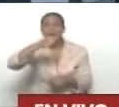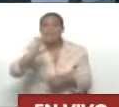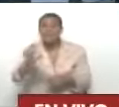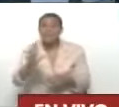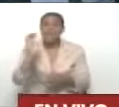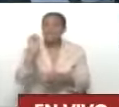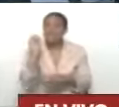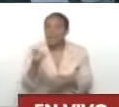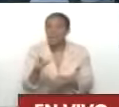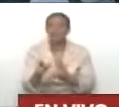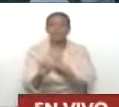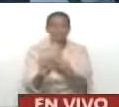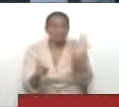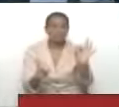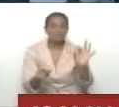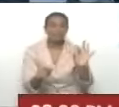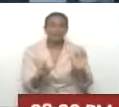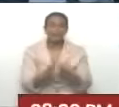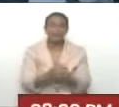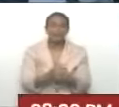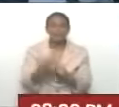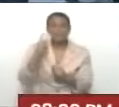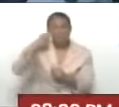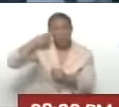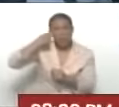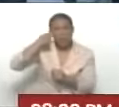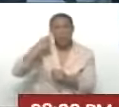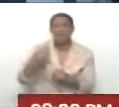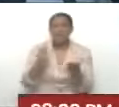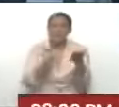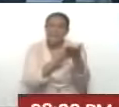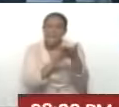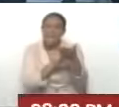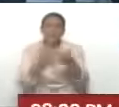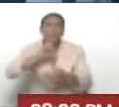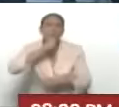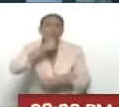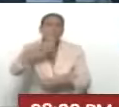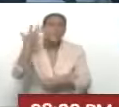BlackBerry, se llamaba. BlackBerry, dame tu pin. ¿Usted se acuerda de BlackBerry? Sí.